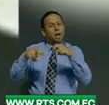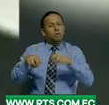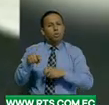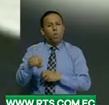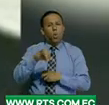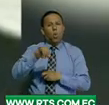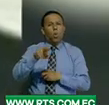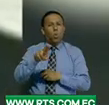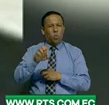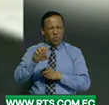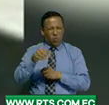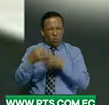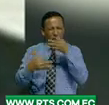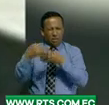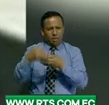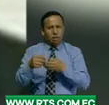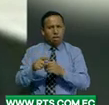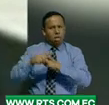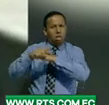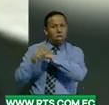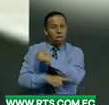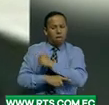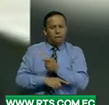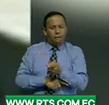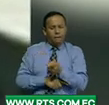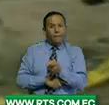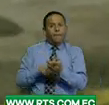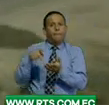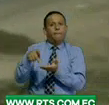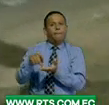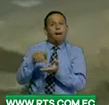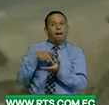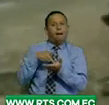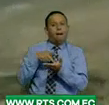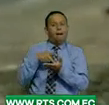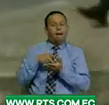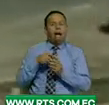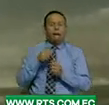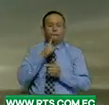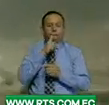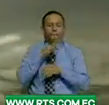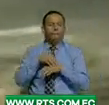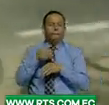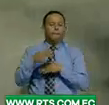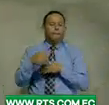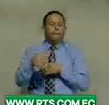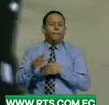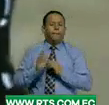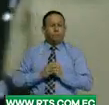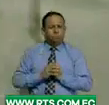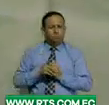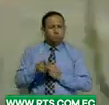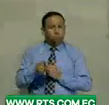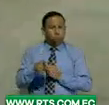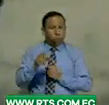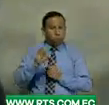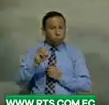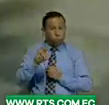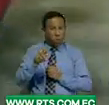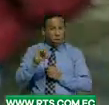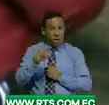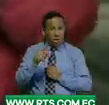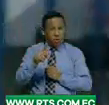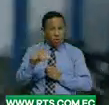magistrado no sea sancionado se habría dado dinero actualmente curipa está detenido en la cárcel 4atro y es